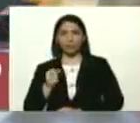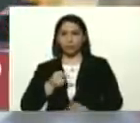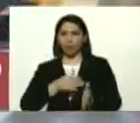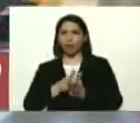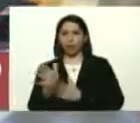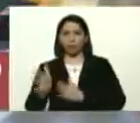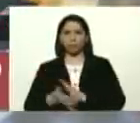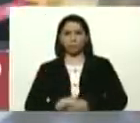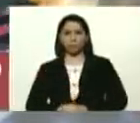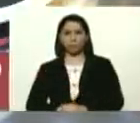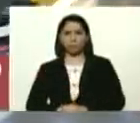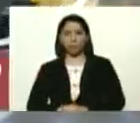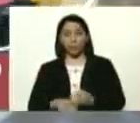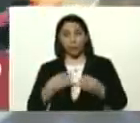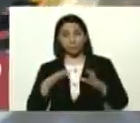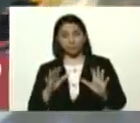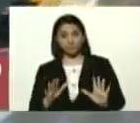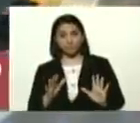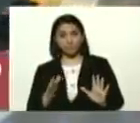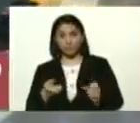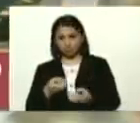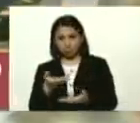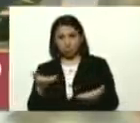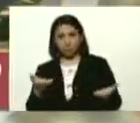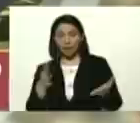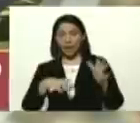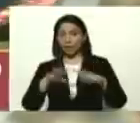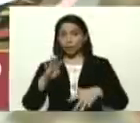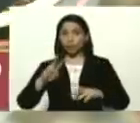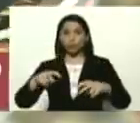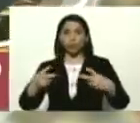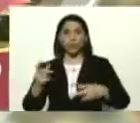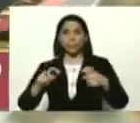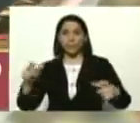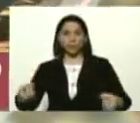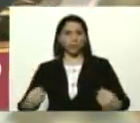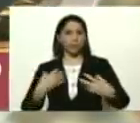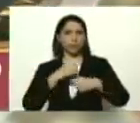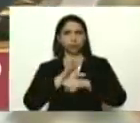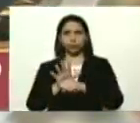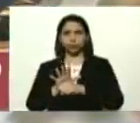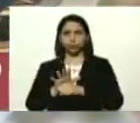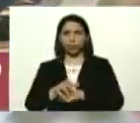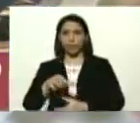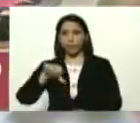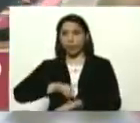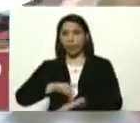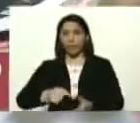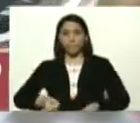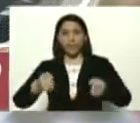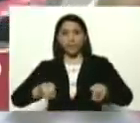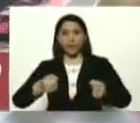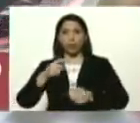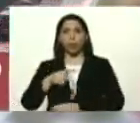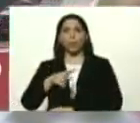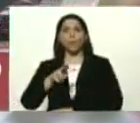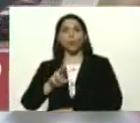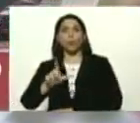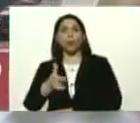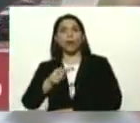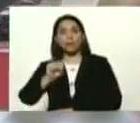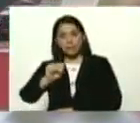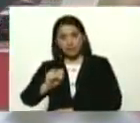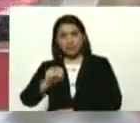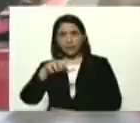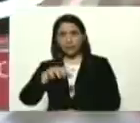gratuito. Bueno, ahí está, 14 casos del foco del mercado de las pulgas en el